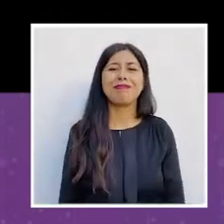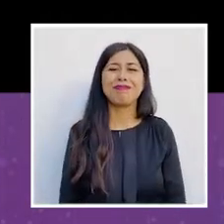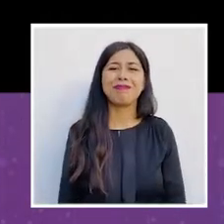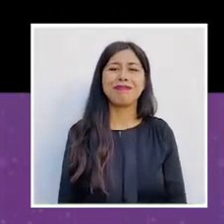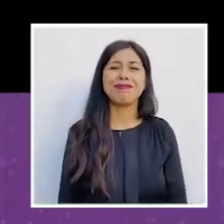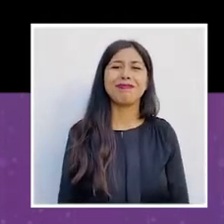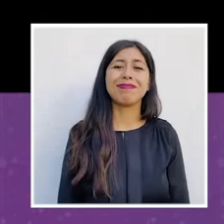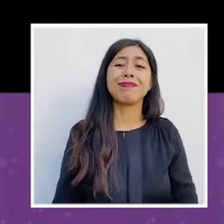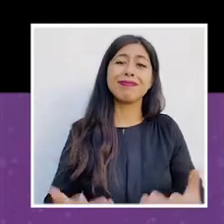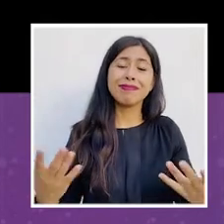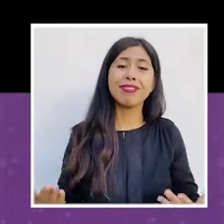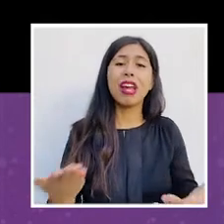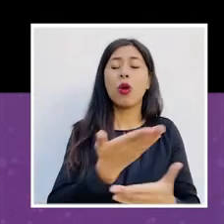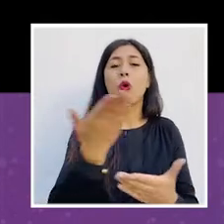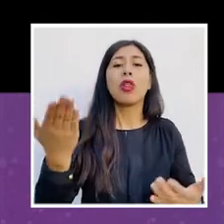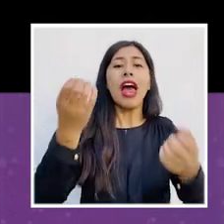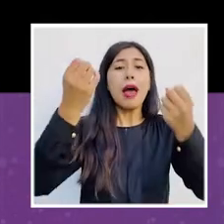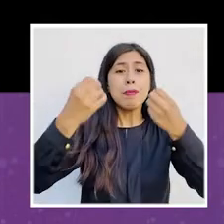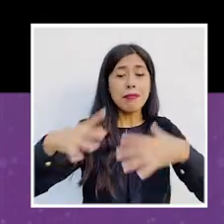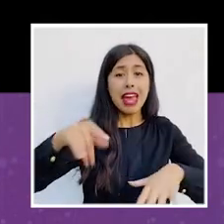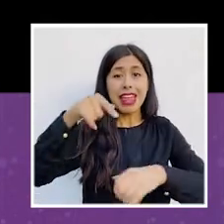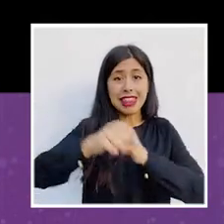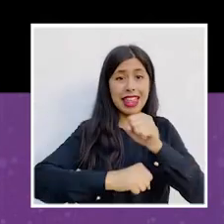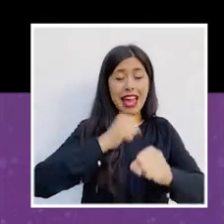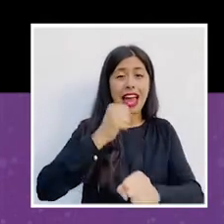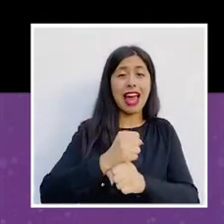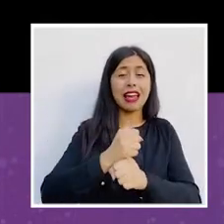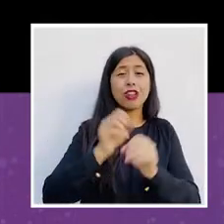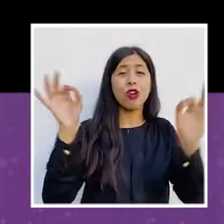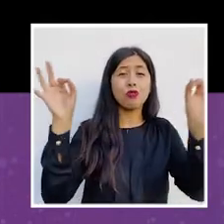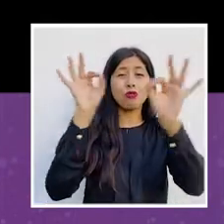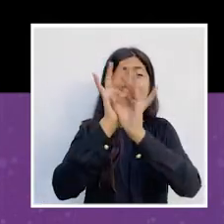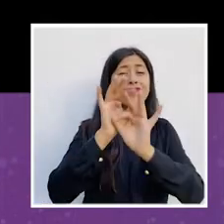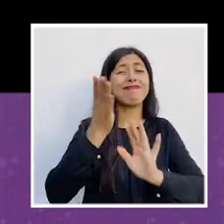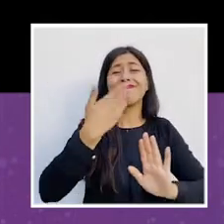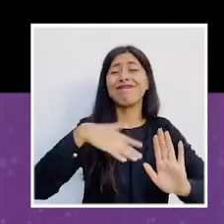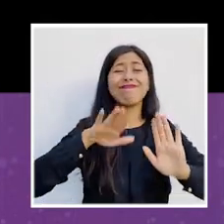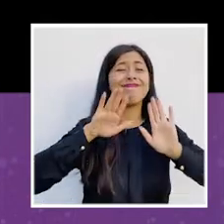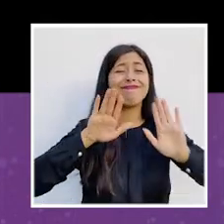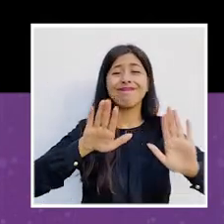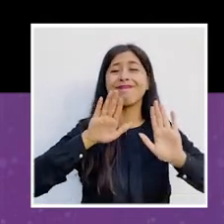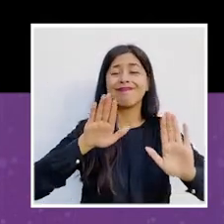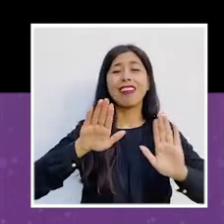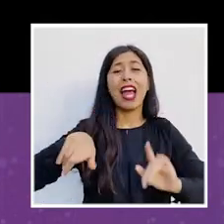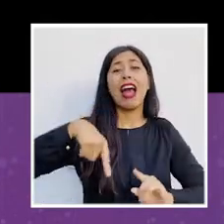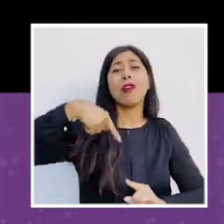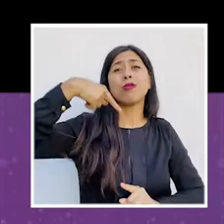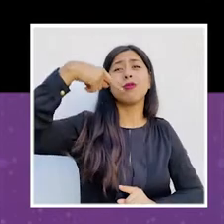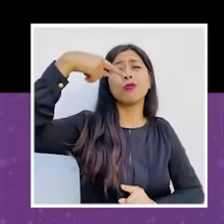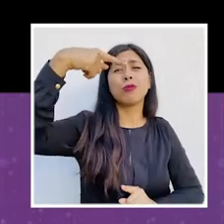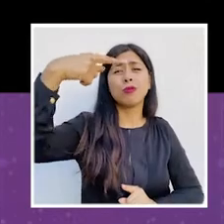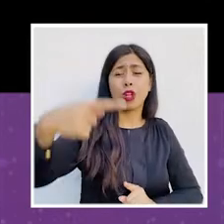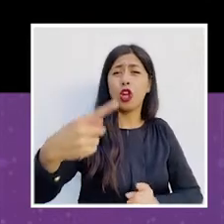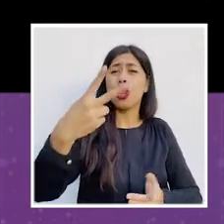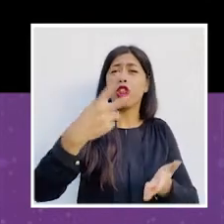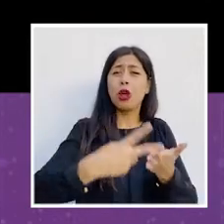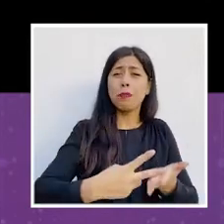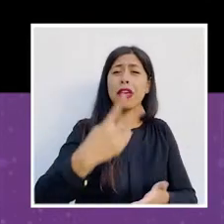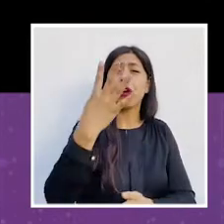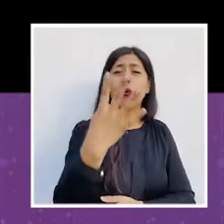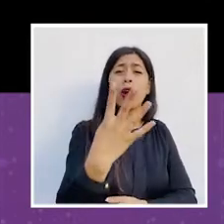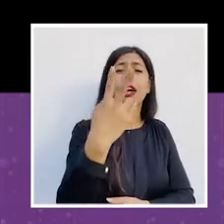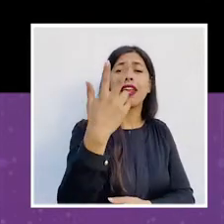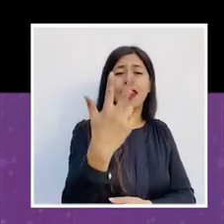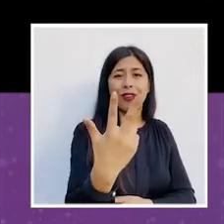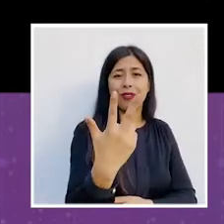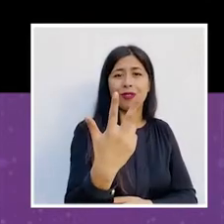Así es que, si es que se pierden el eclipse de este año, lo más probable es que tengan que esperar hasta el año 2048.